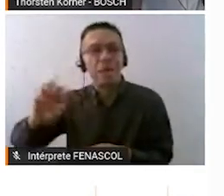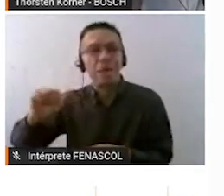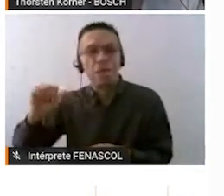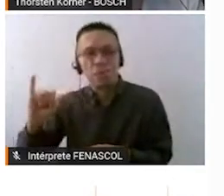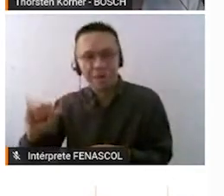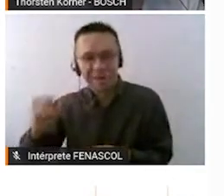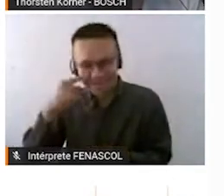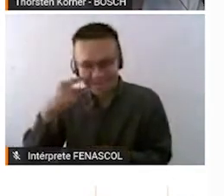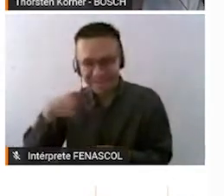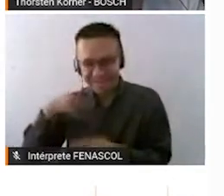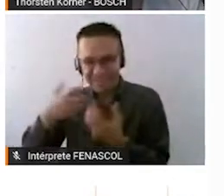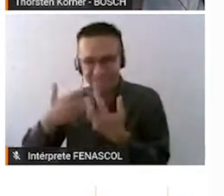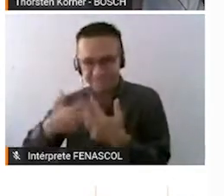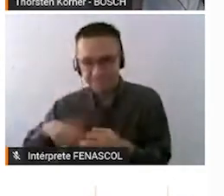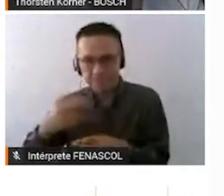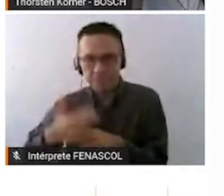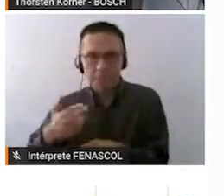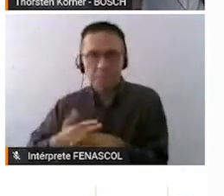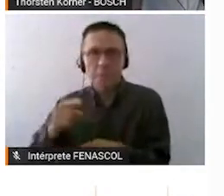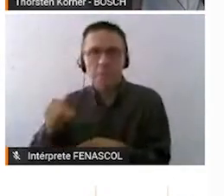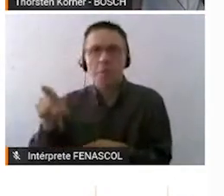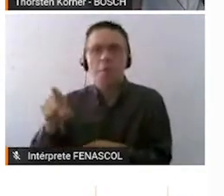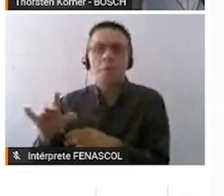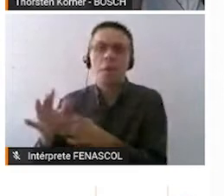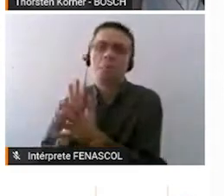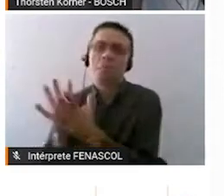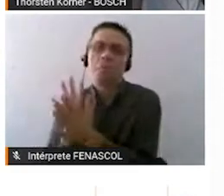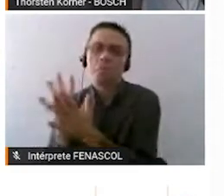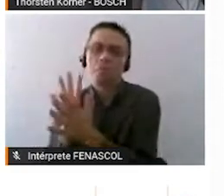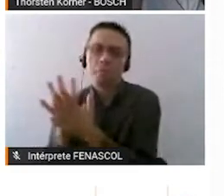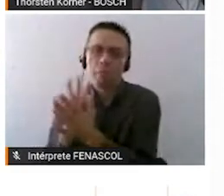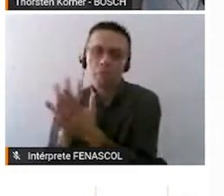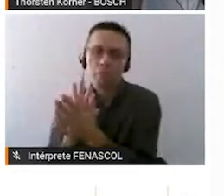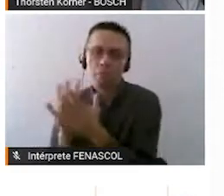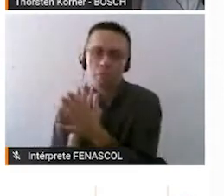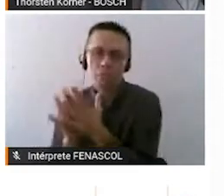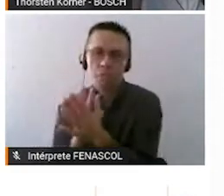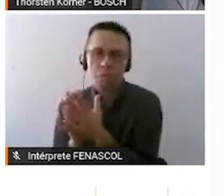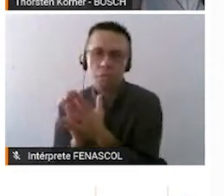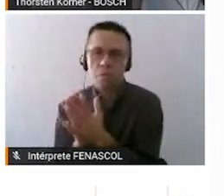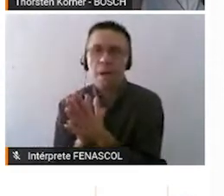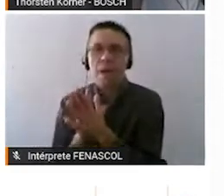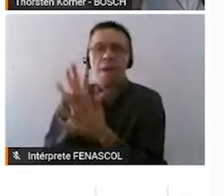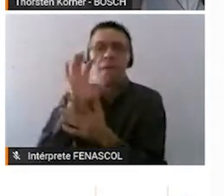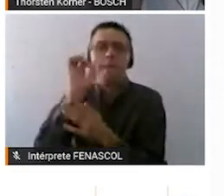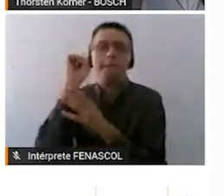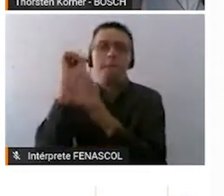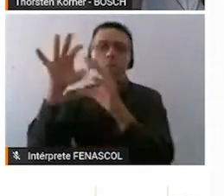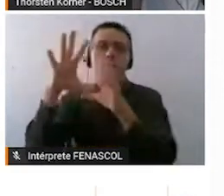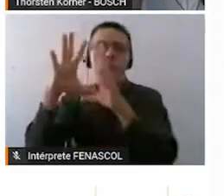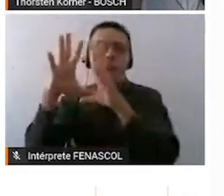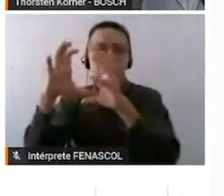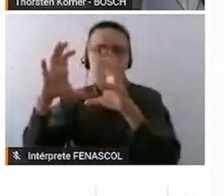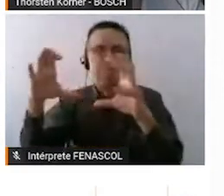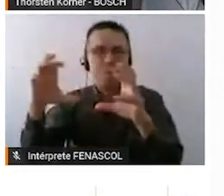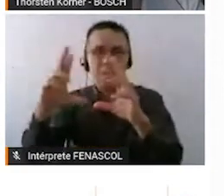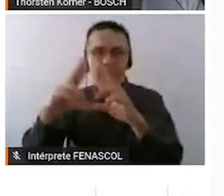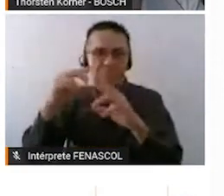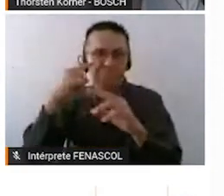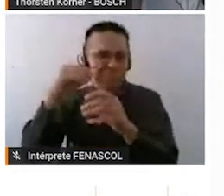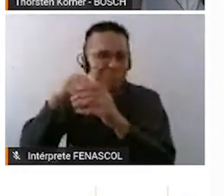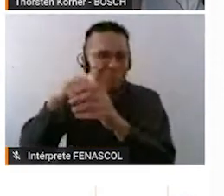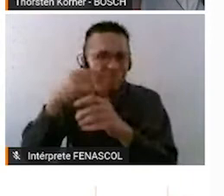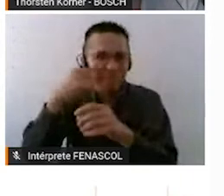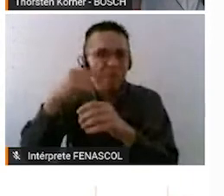llamamos, y con esto voy a alimentar nuestra nube, ¿vale? Sí, aquí hay espacio virtual